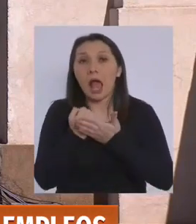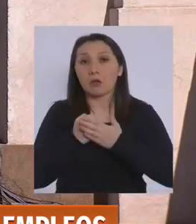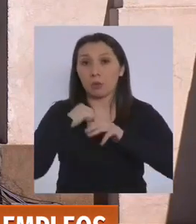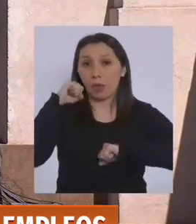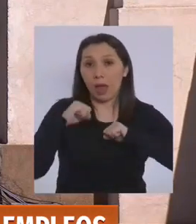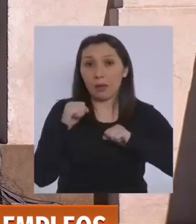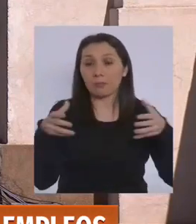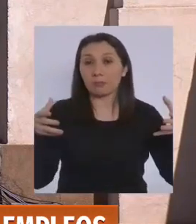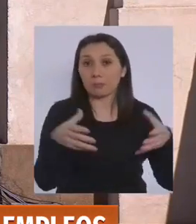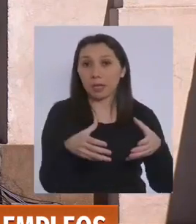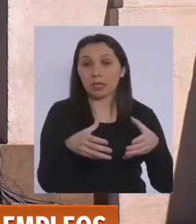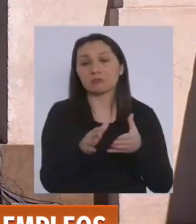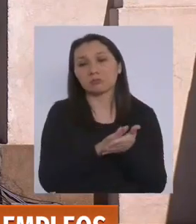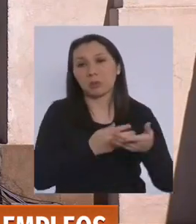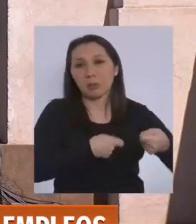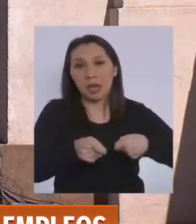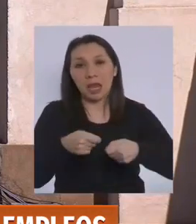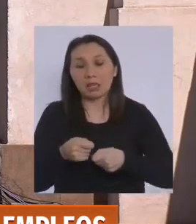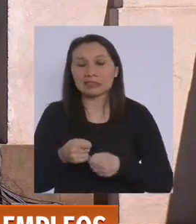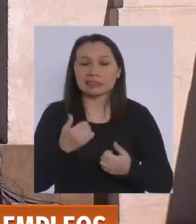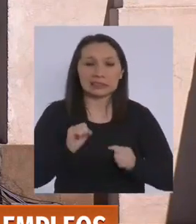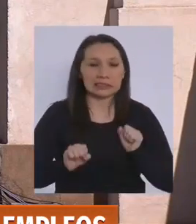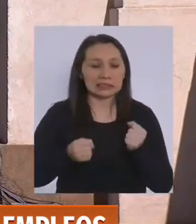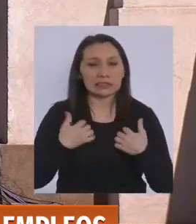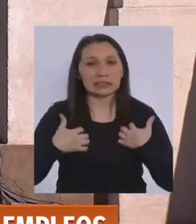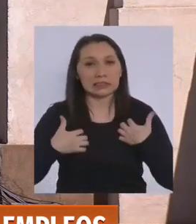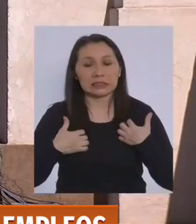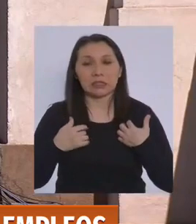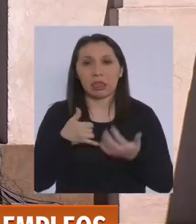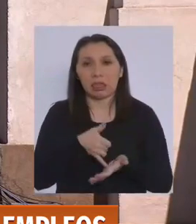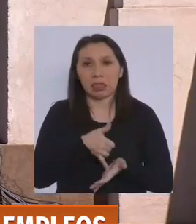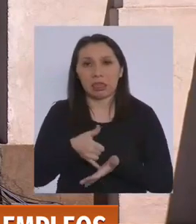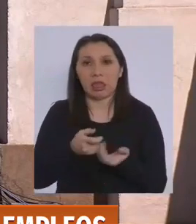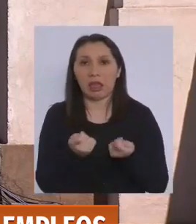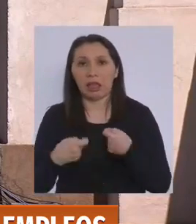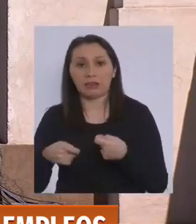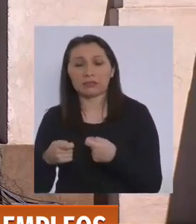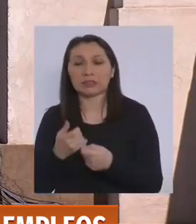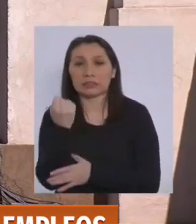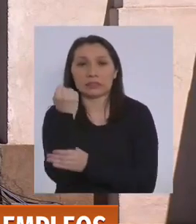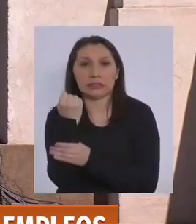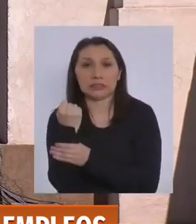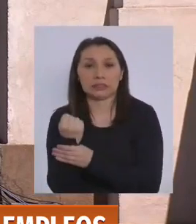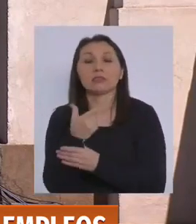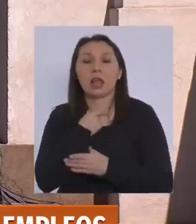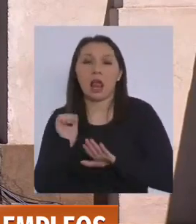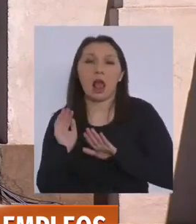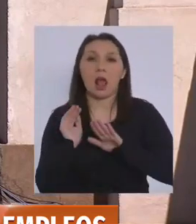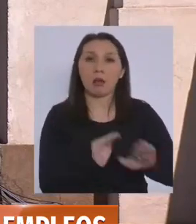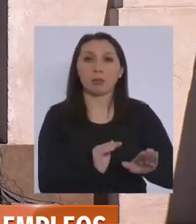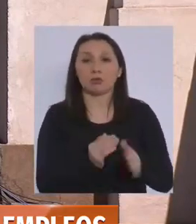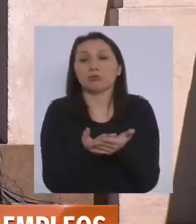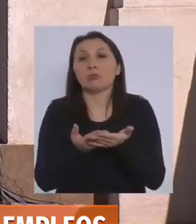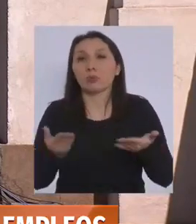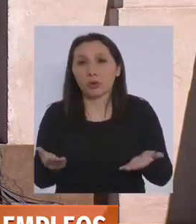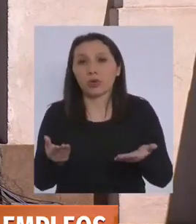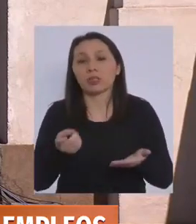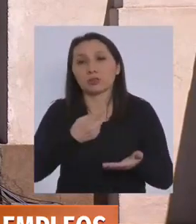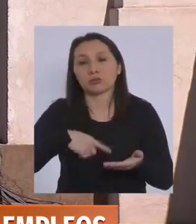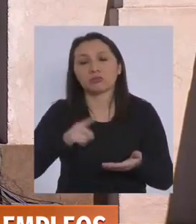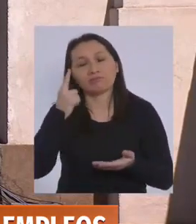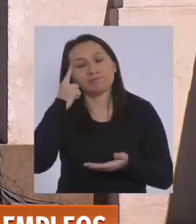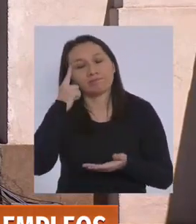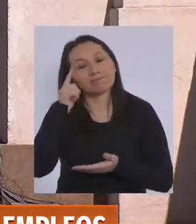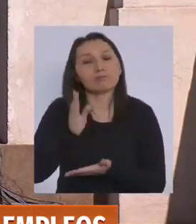empresa, ¿no es cierto?, este comercio que lo ha pasado mal, que está con las espaldas débiles, ¿no es cierto?, queremos apoyarlo y por eso